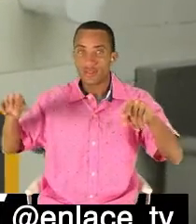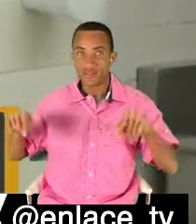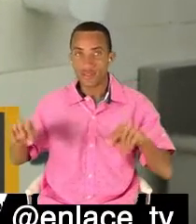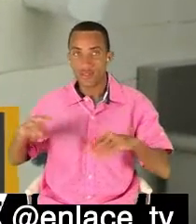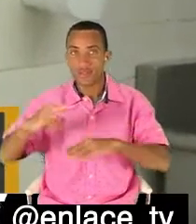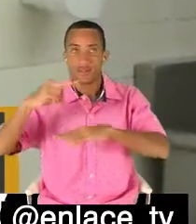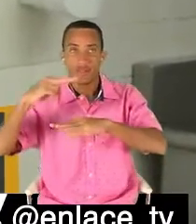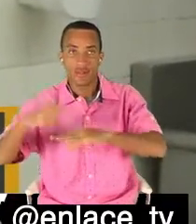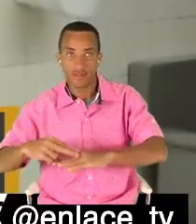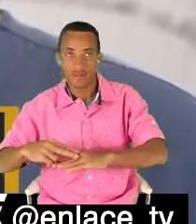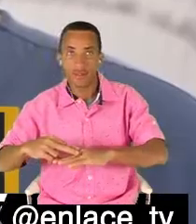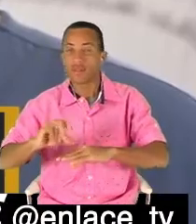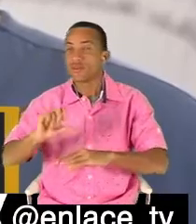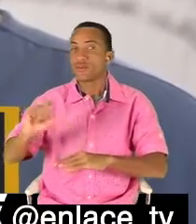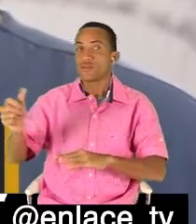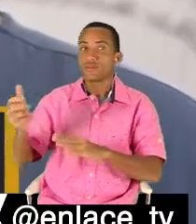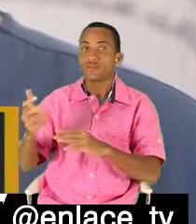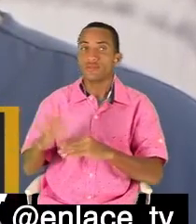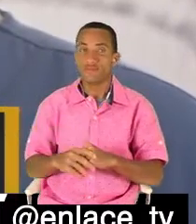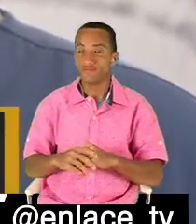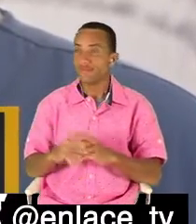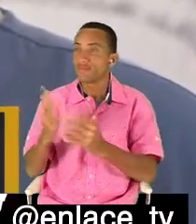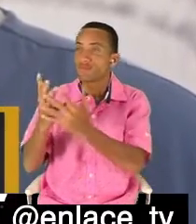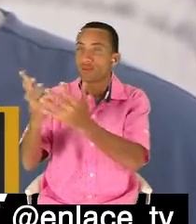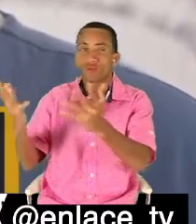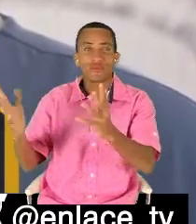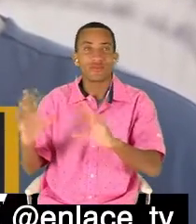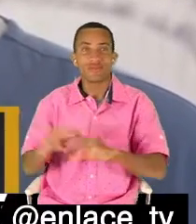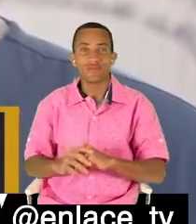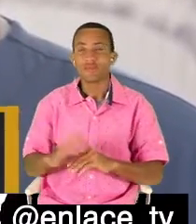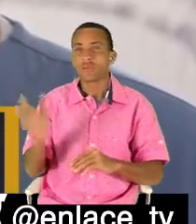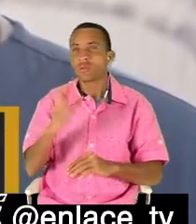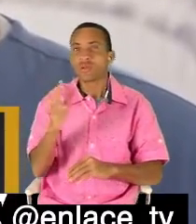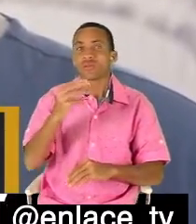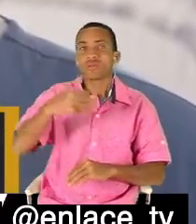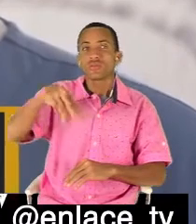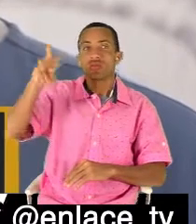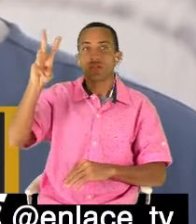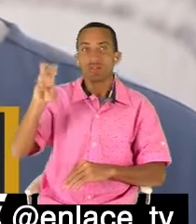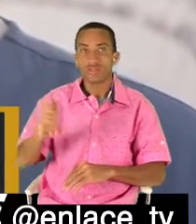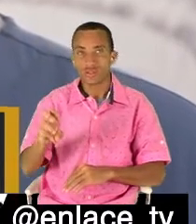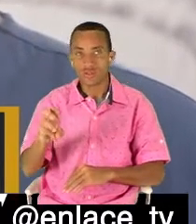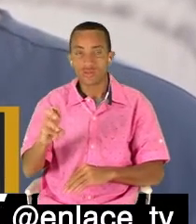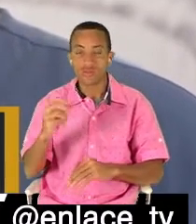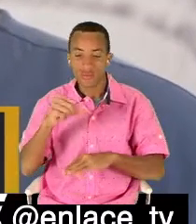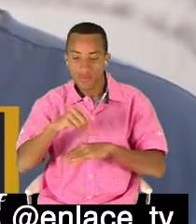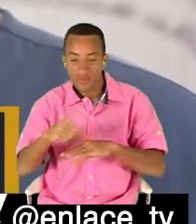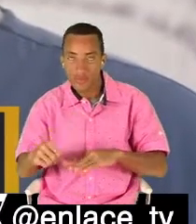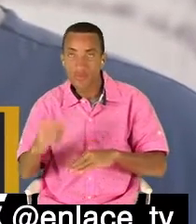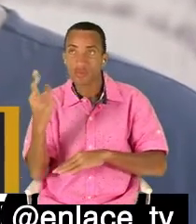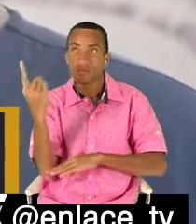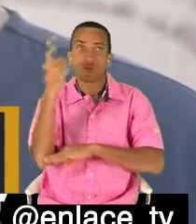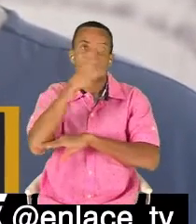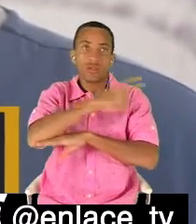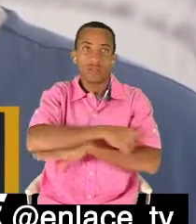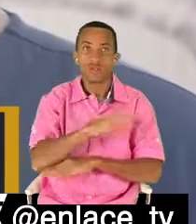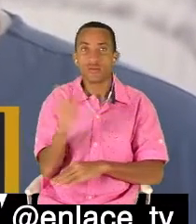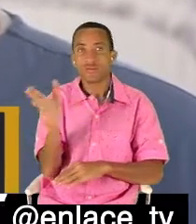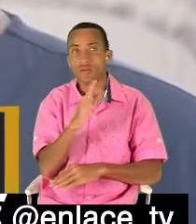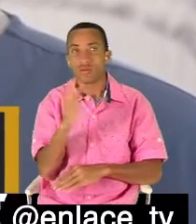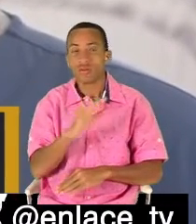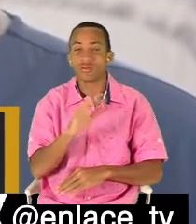de equipo quirúrgico. La idea es operar alrededor de unos 18 pacientes por día, lo cual nos daría alrededor de